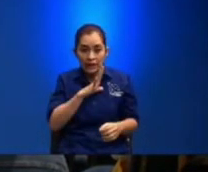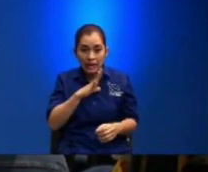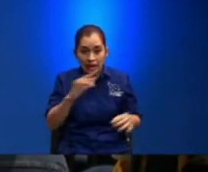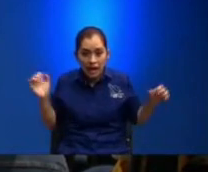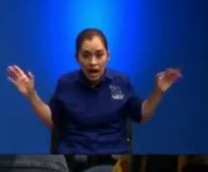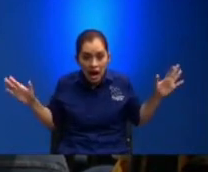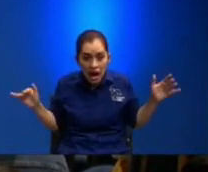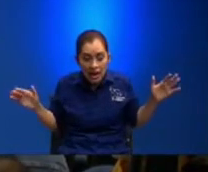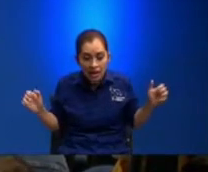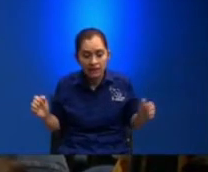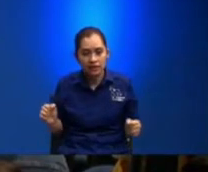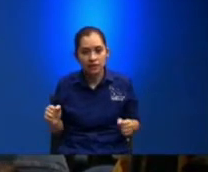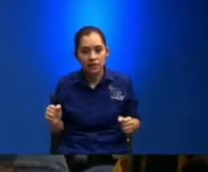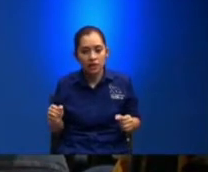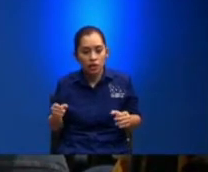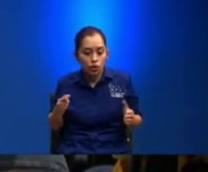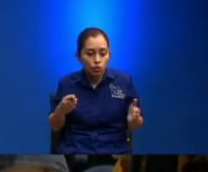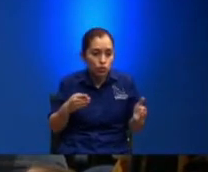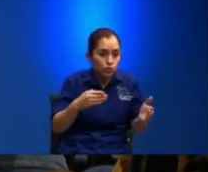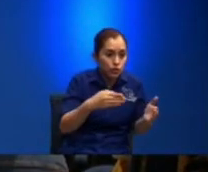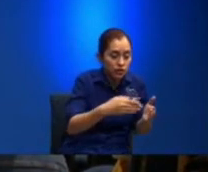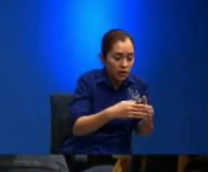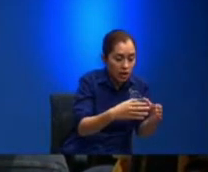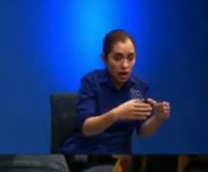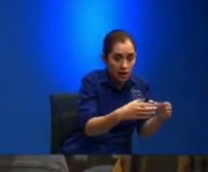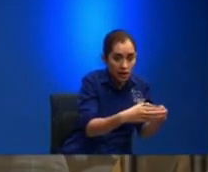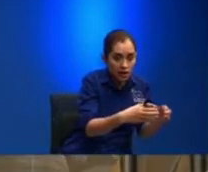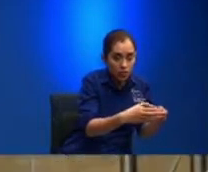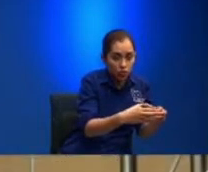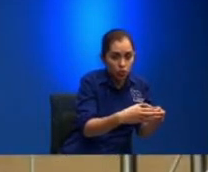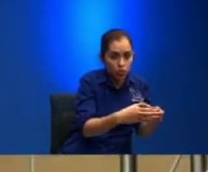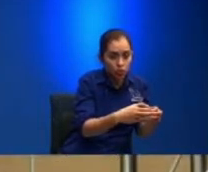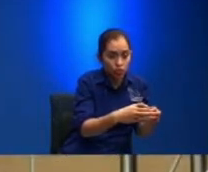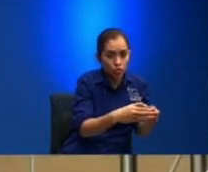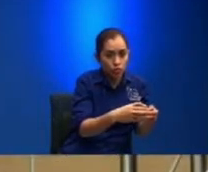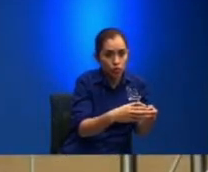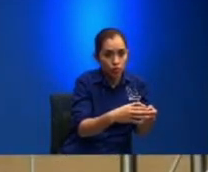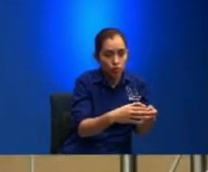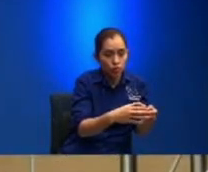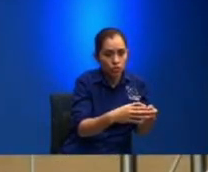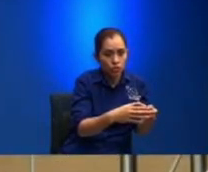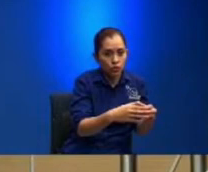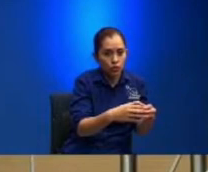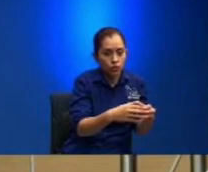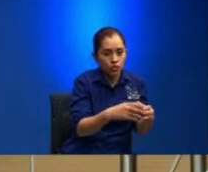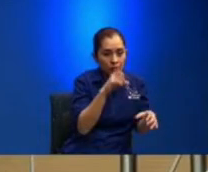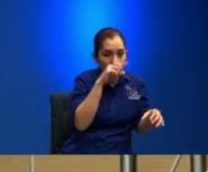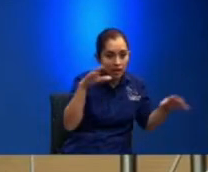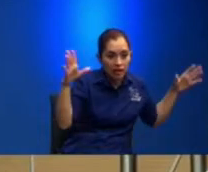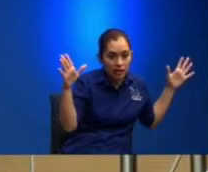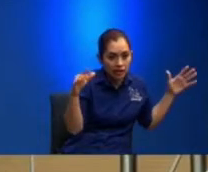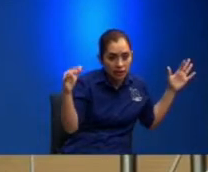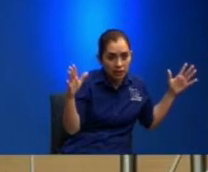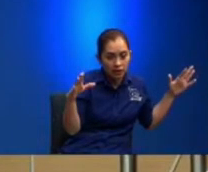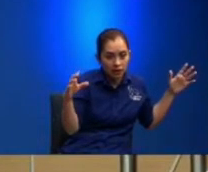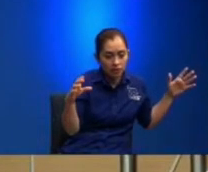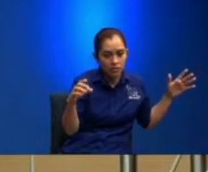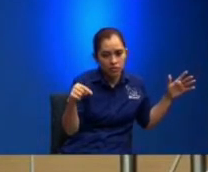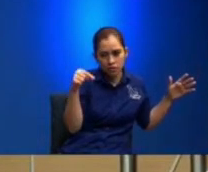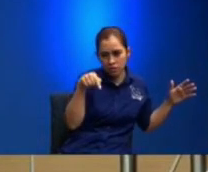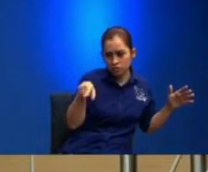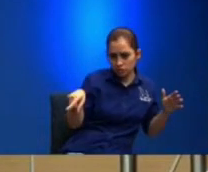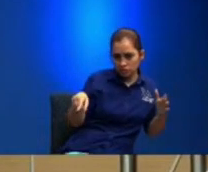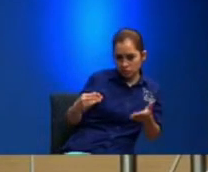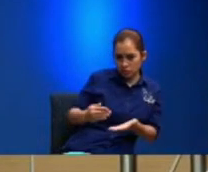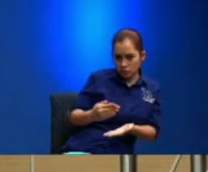aquí entonces se tiene que quedar en mitad del cielo durmiendo boca abajo